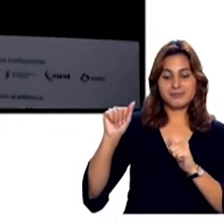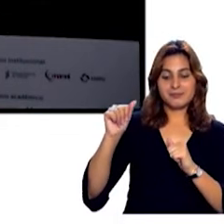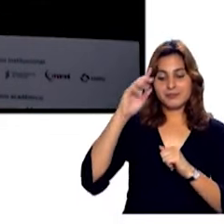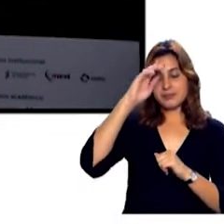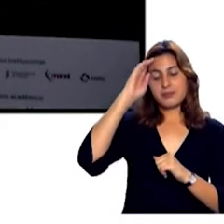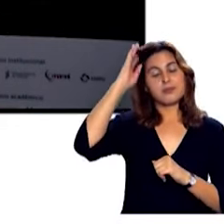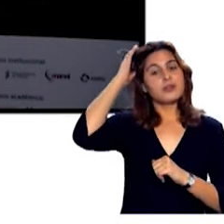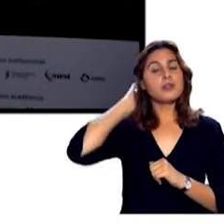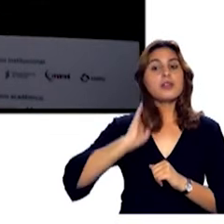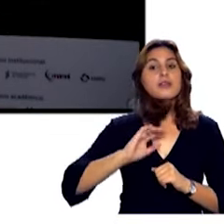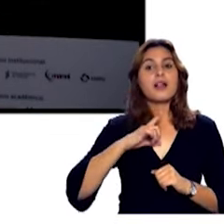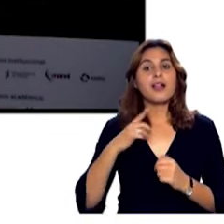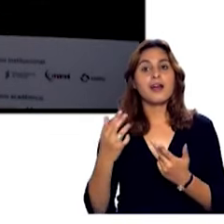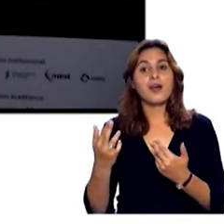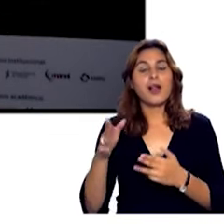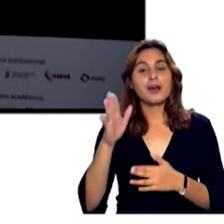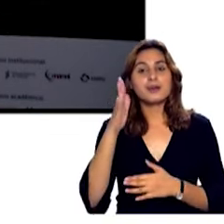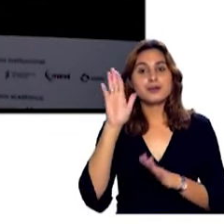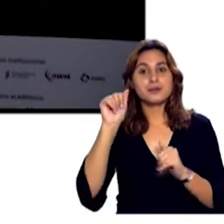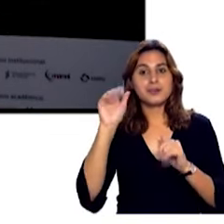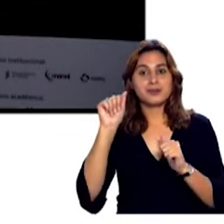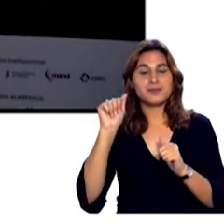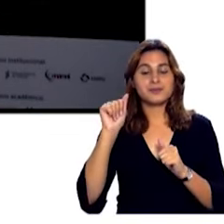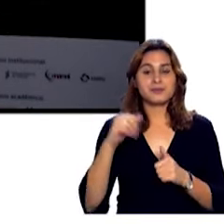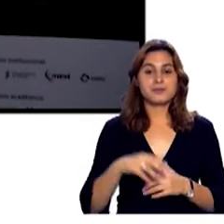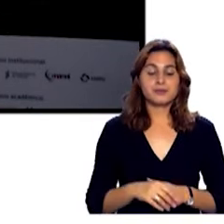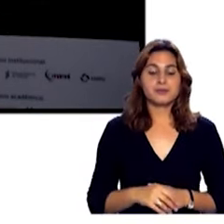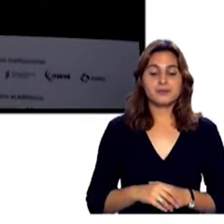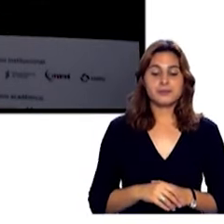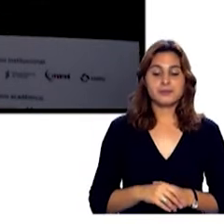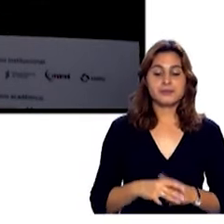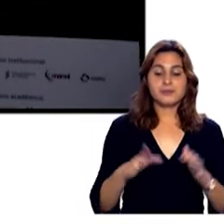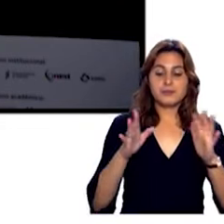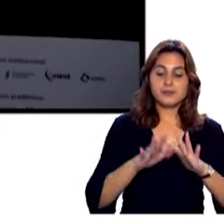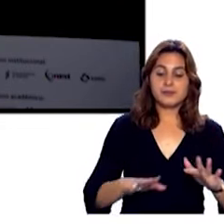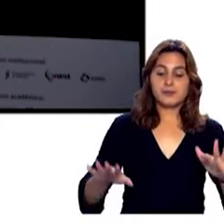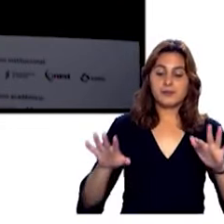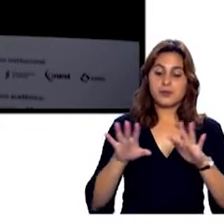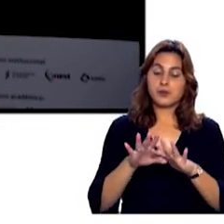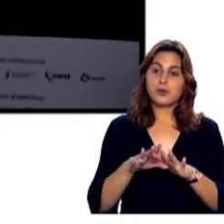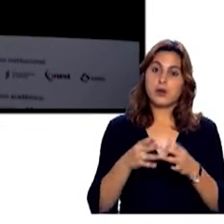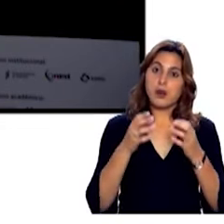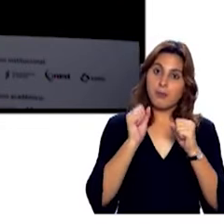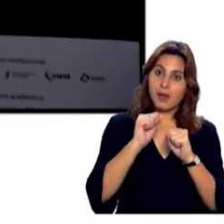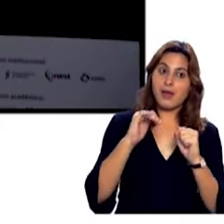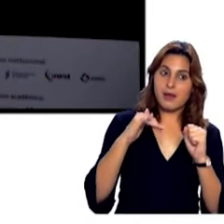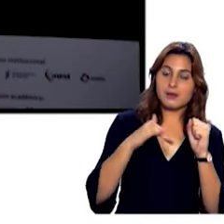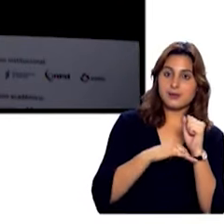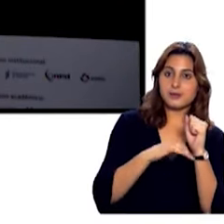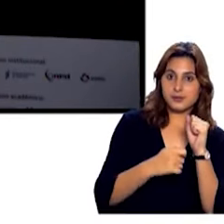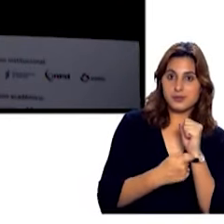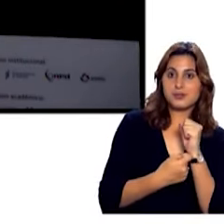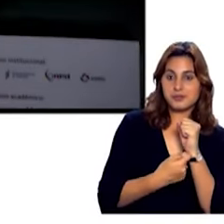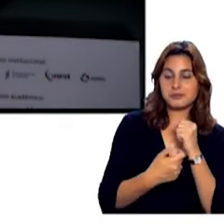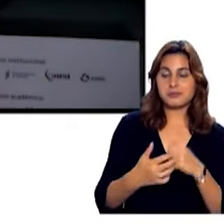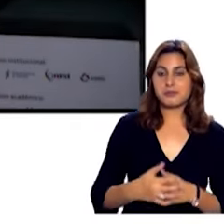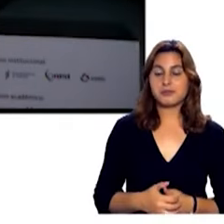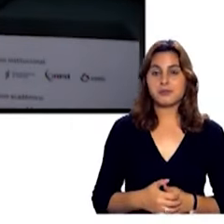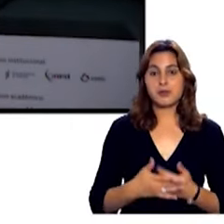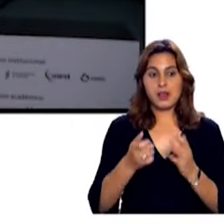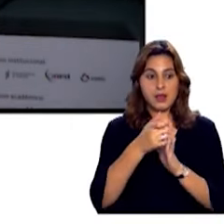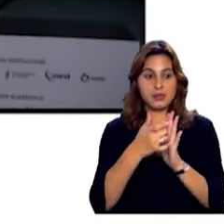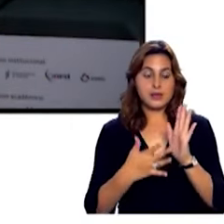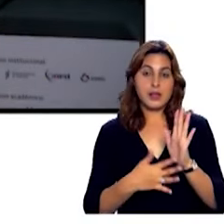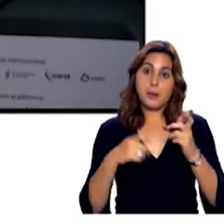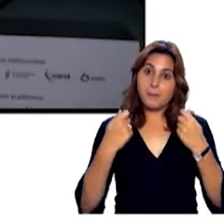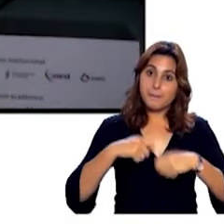secretas Y form parte del proceso de delber Secret frente al criterio mantenido que a tuvimos ocasión